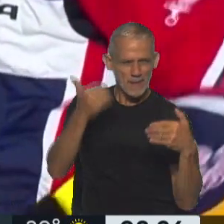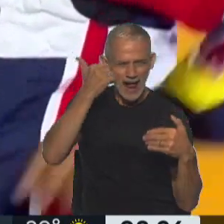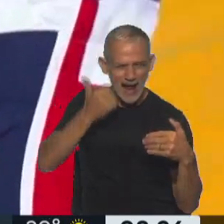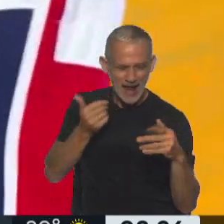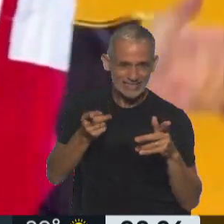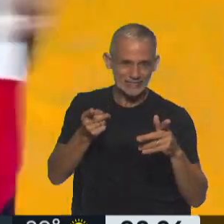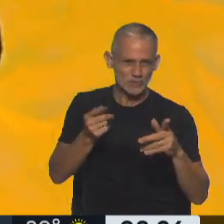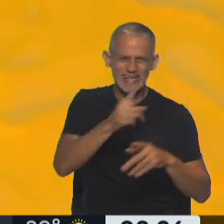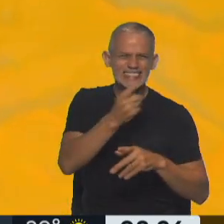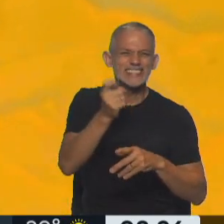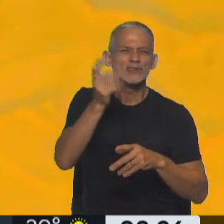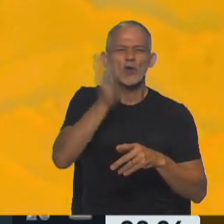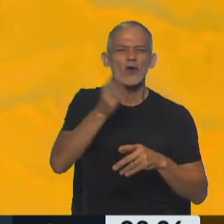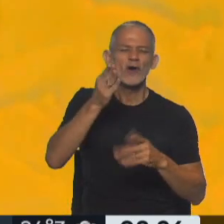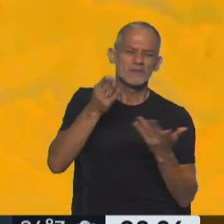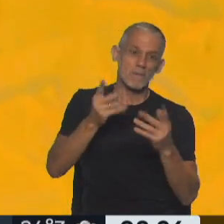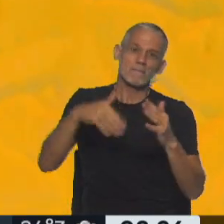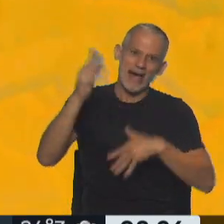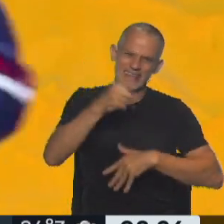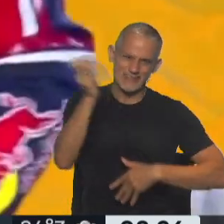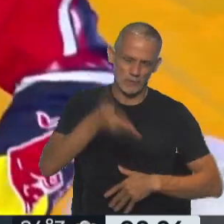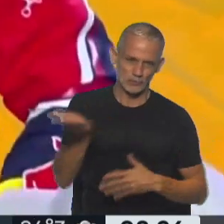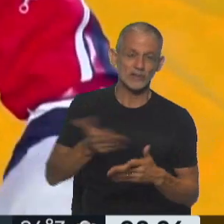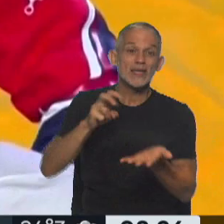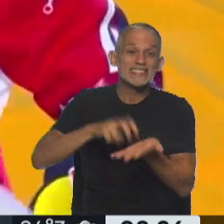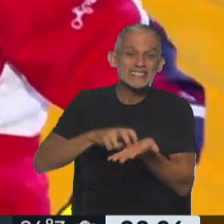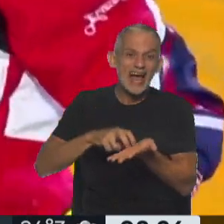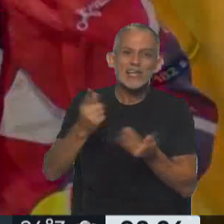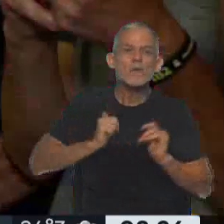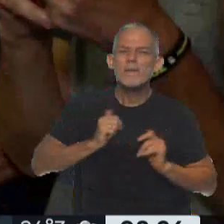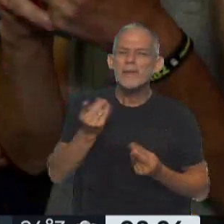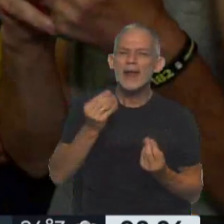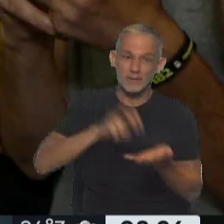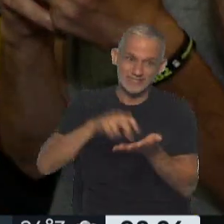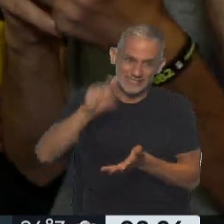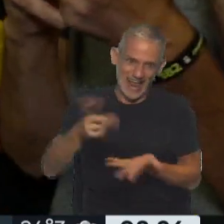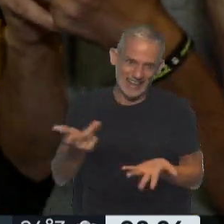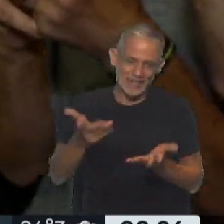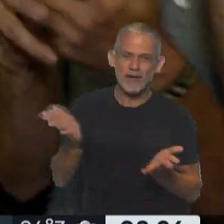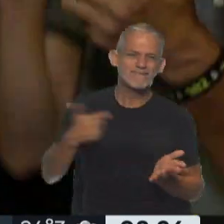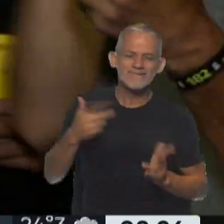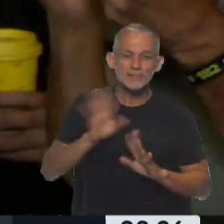que ir al 110%. ¿Verdad? ¿Cómo crees que te esperan en Salta? ¿En Salta? ¿Cómo crees que te esperan? No sé, yo me